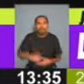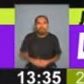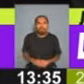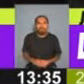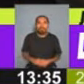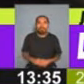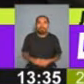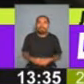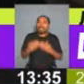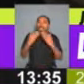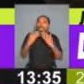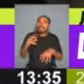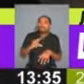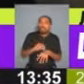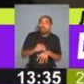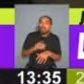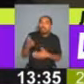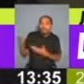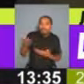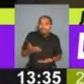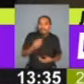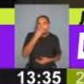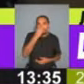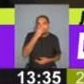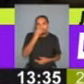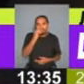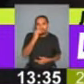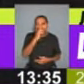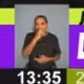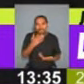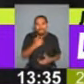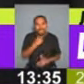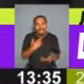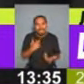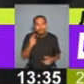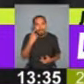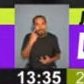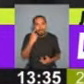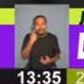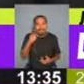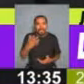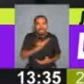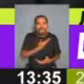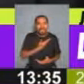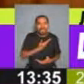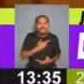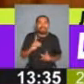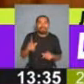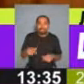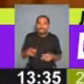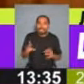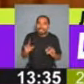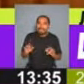Agradecerle al doctor también la visita y bueno, creo que la Municipalidad de Fraile Pintado, como todas las municipalidades, nos está